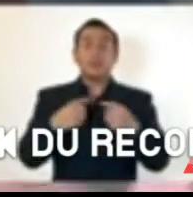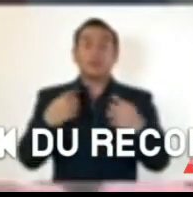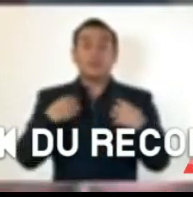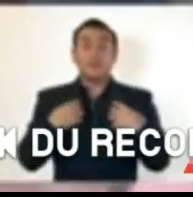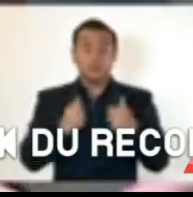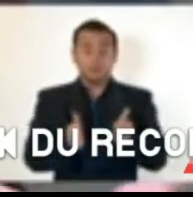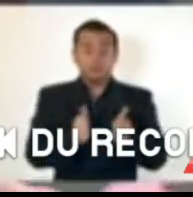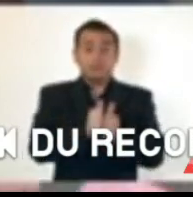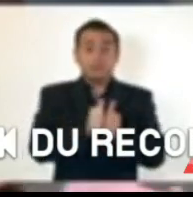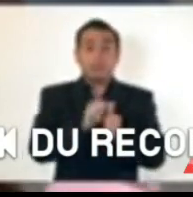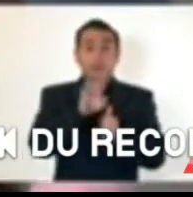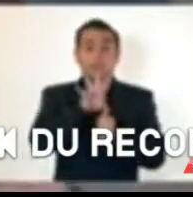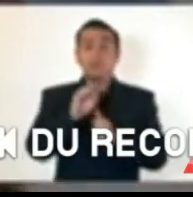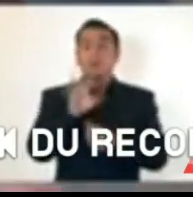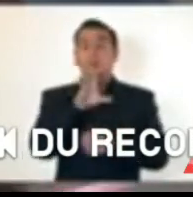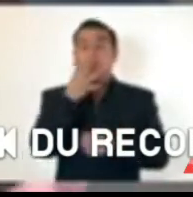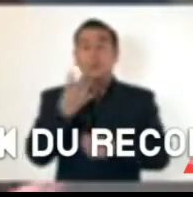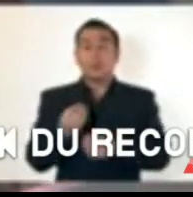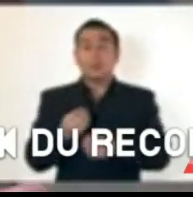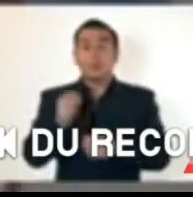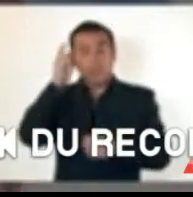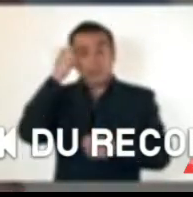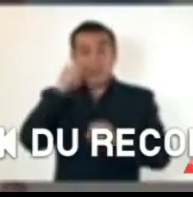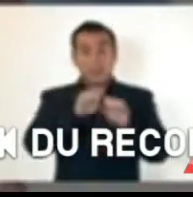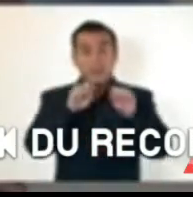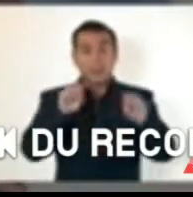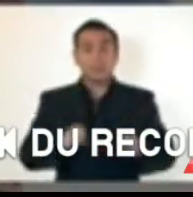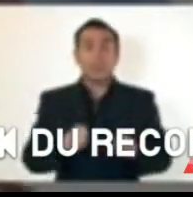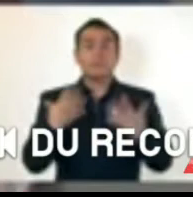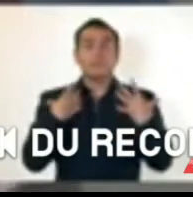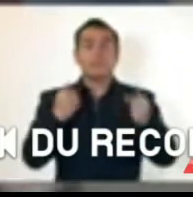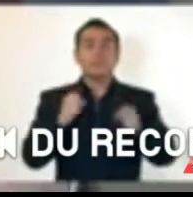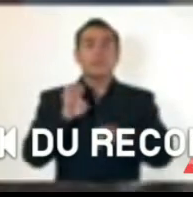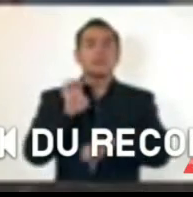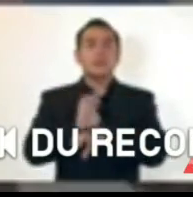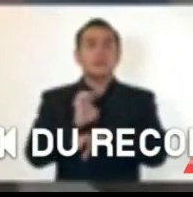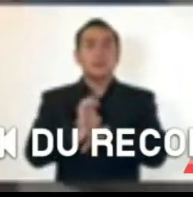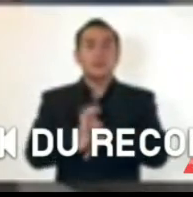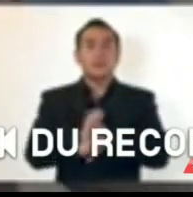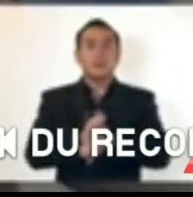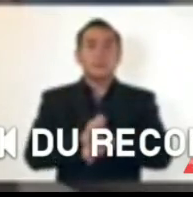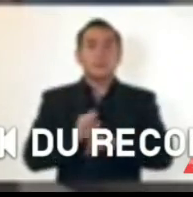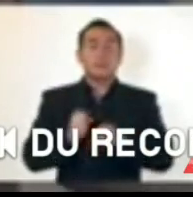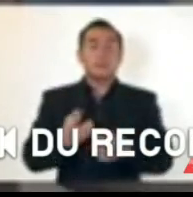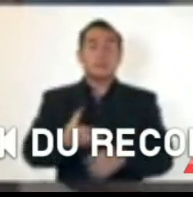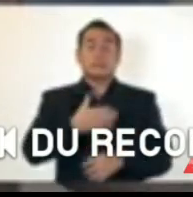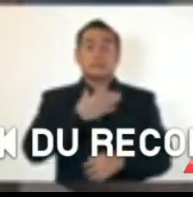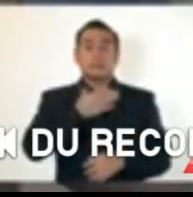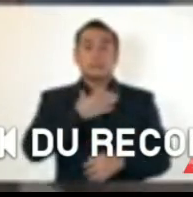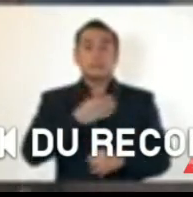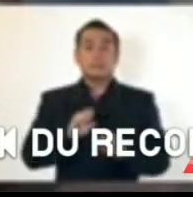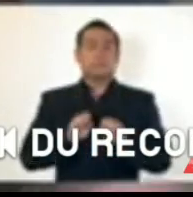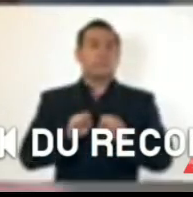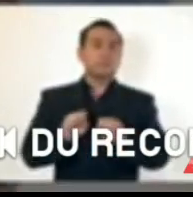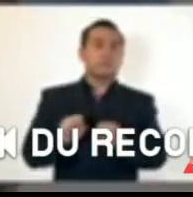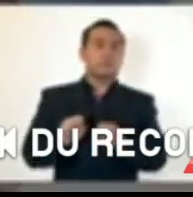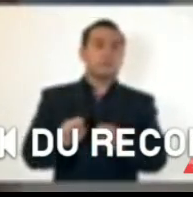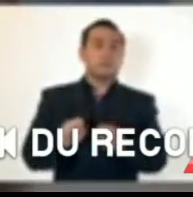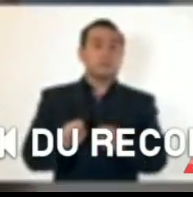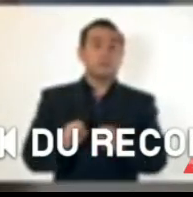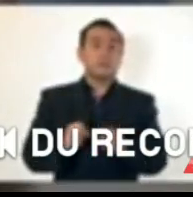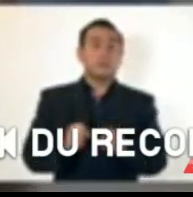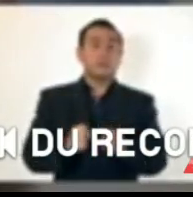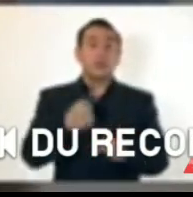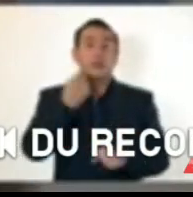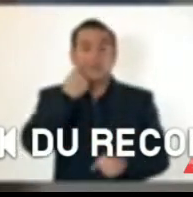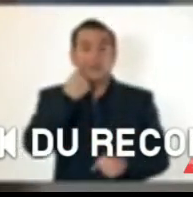en la casa durante 4 o 5 días, porque el sistema está totalmente colapsado y tardan 5 días en llegar a traer a su pariente muerto a la casa. Y eso